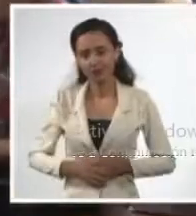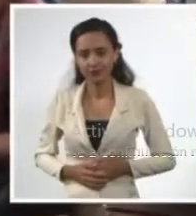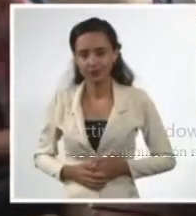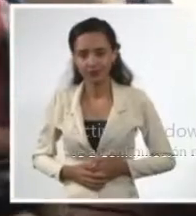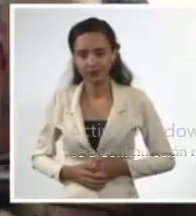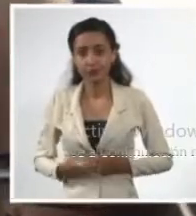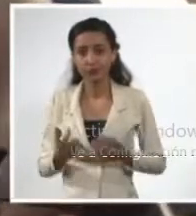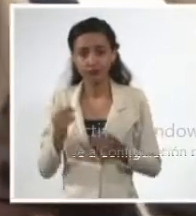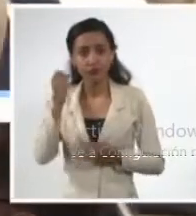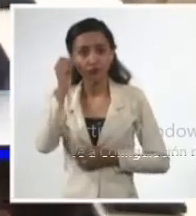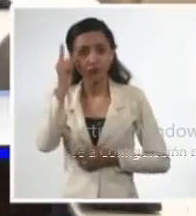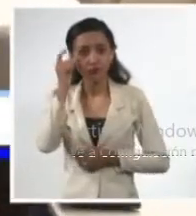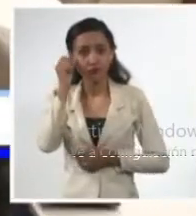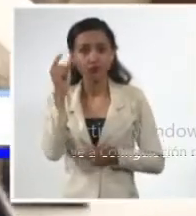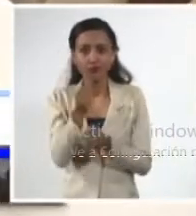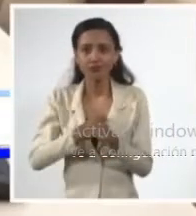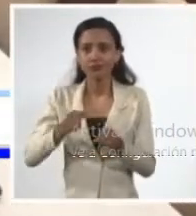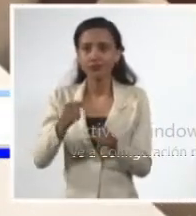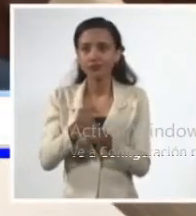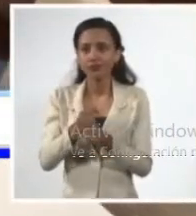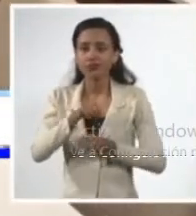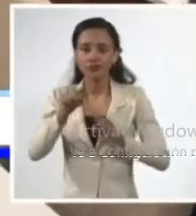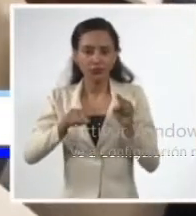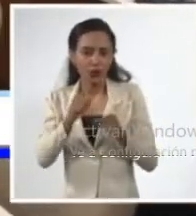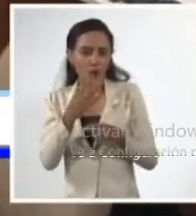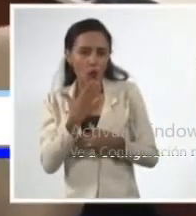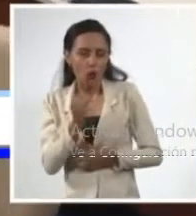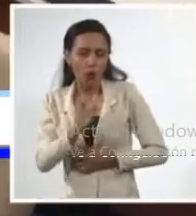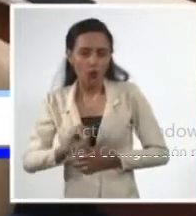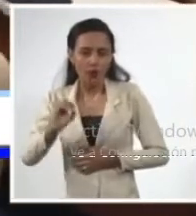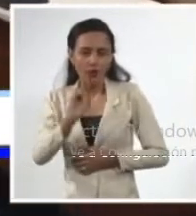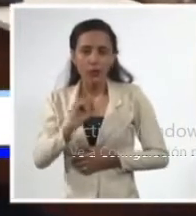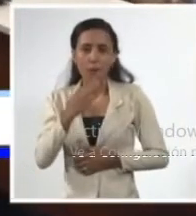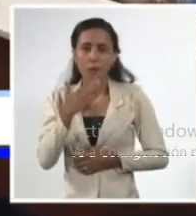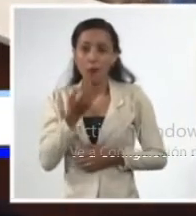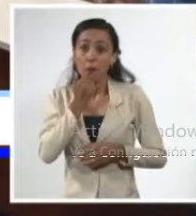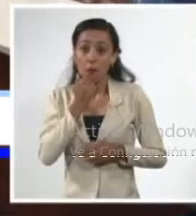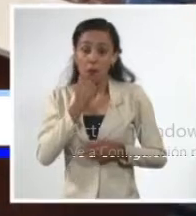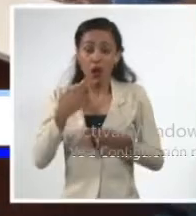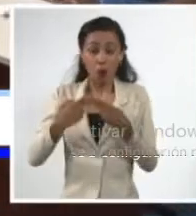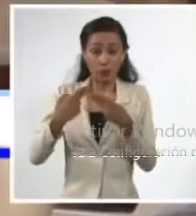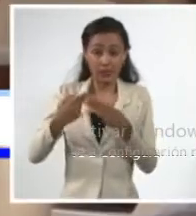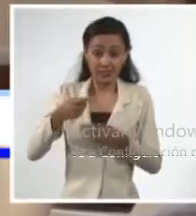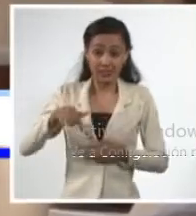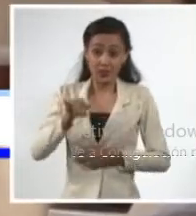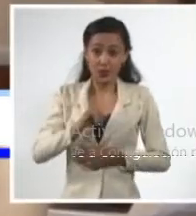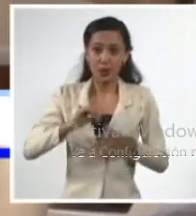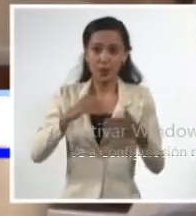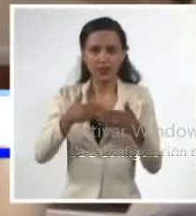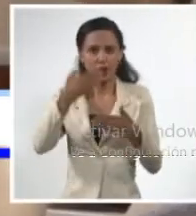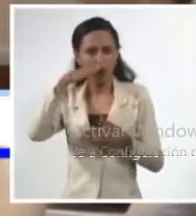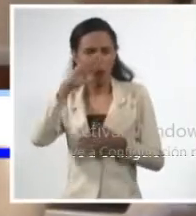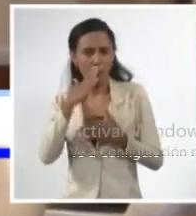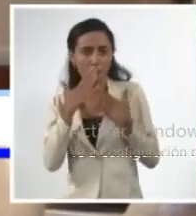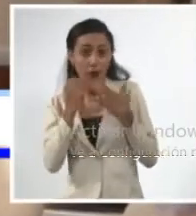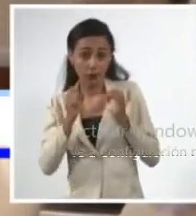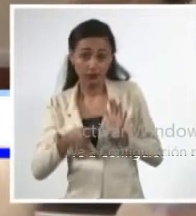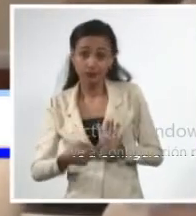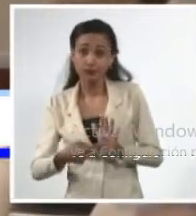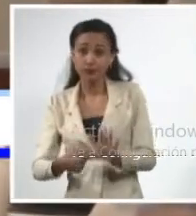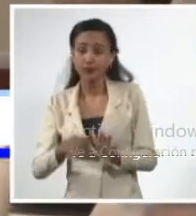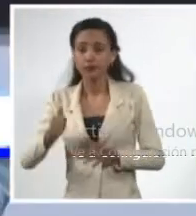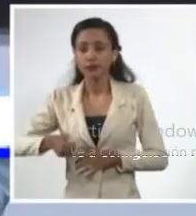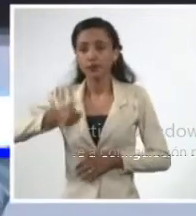varias experiencias sobre el empleo de la consultoría organizacional para elevar la competitividad de las empresas cubanas fueron expuestas al presidente de la